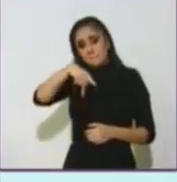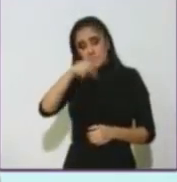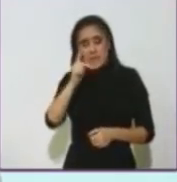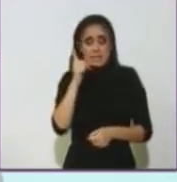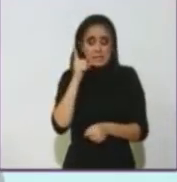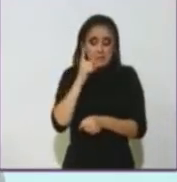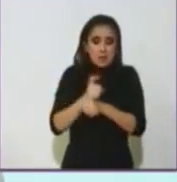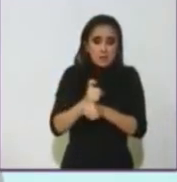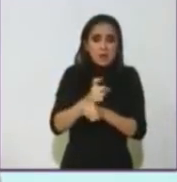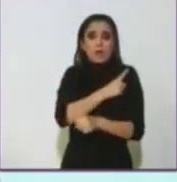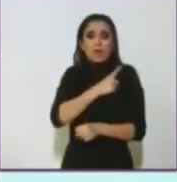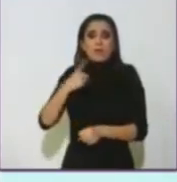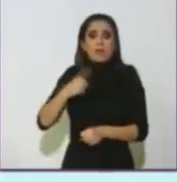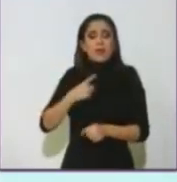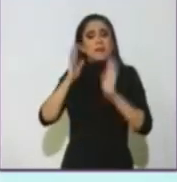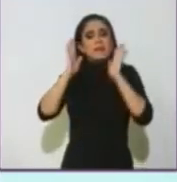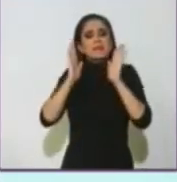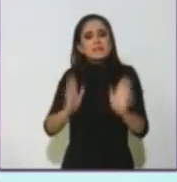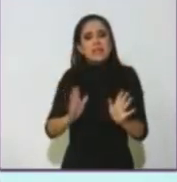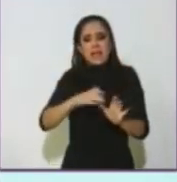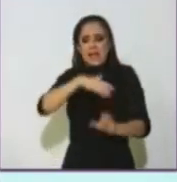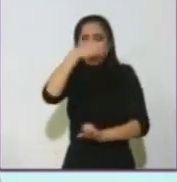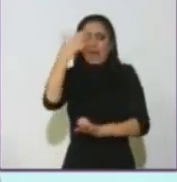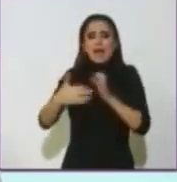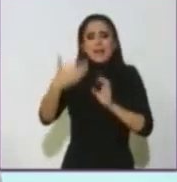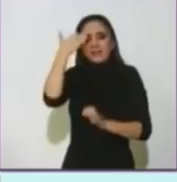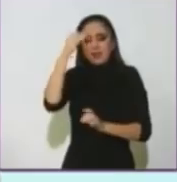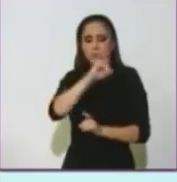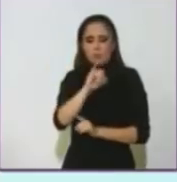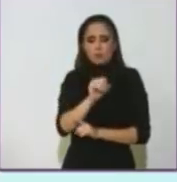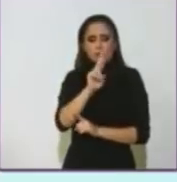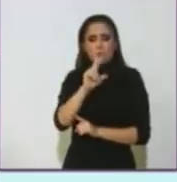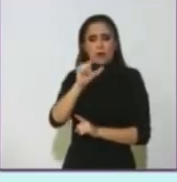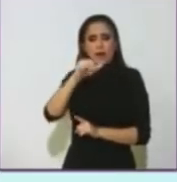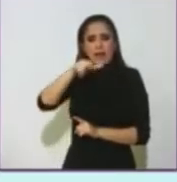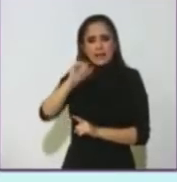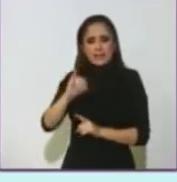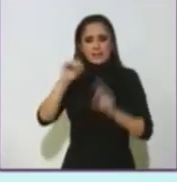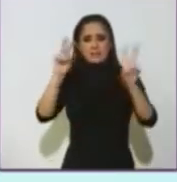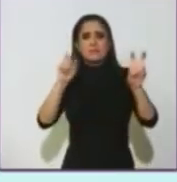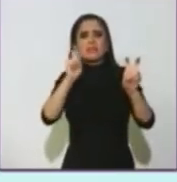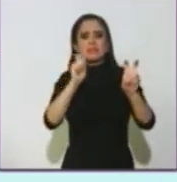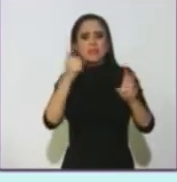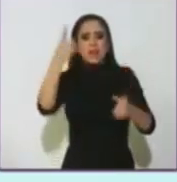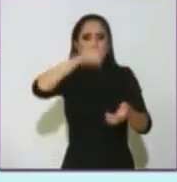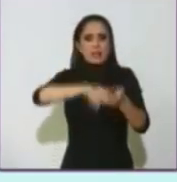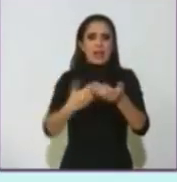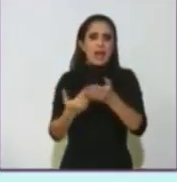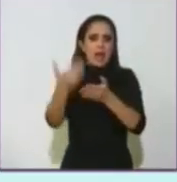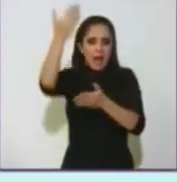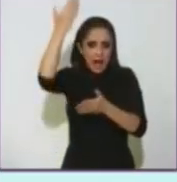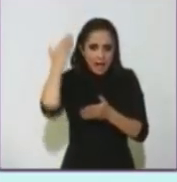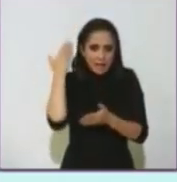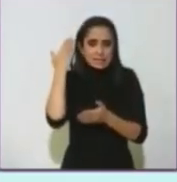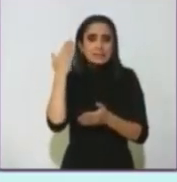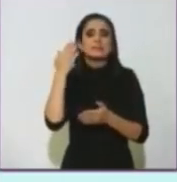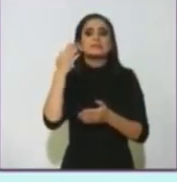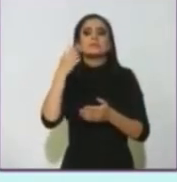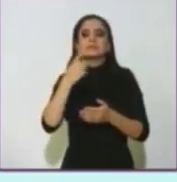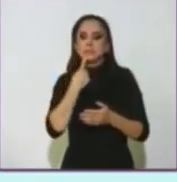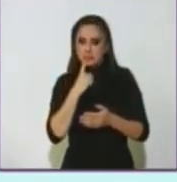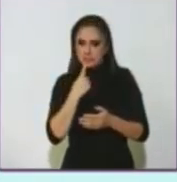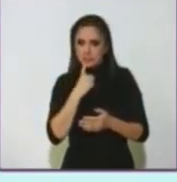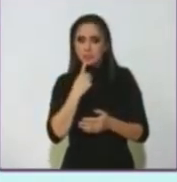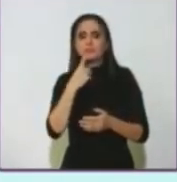momento es acabar con la era julian cuando el gobierno de entre poner lópez obrador contrató a la ultraderecha